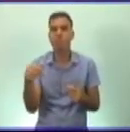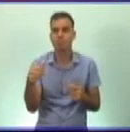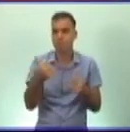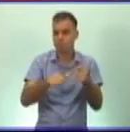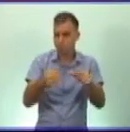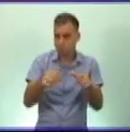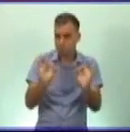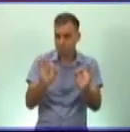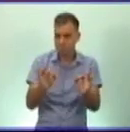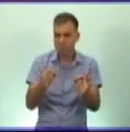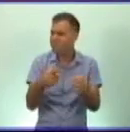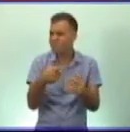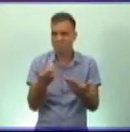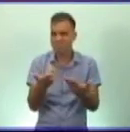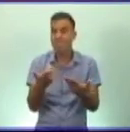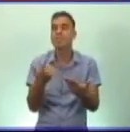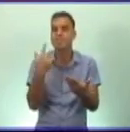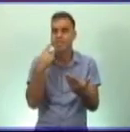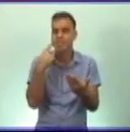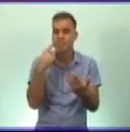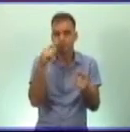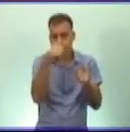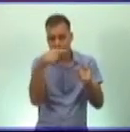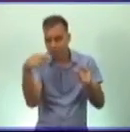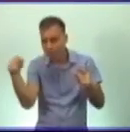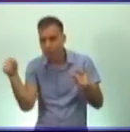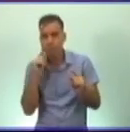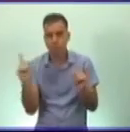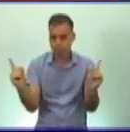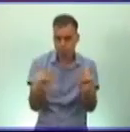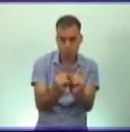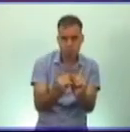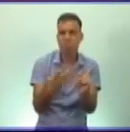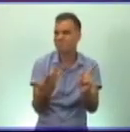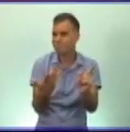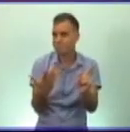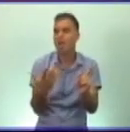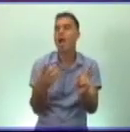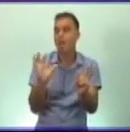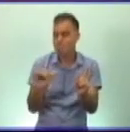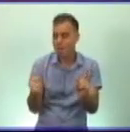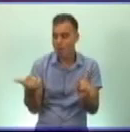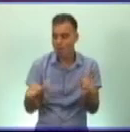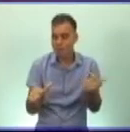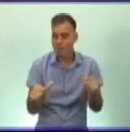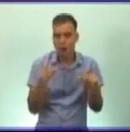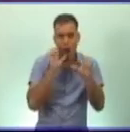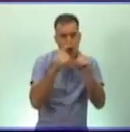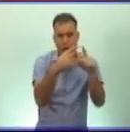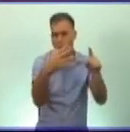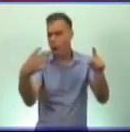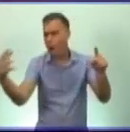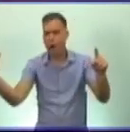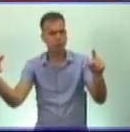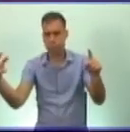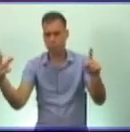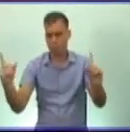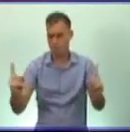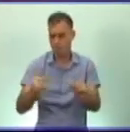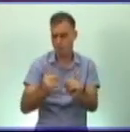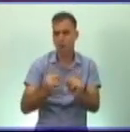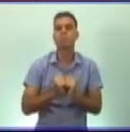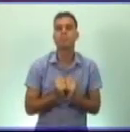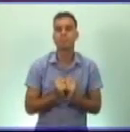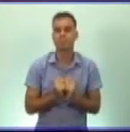es la representación escrita, abreviada y convencional de una reacción química y que brinda información